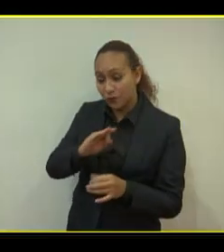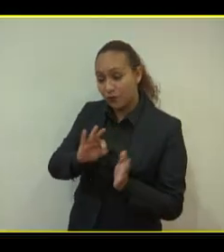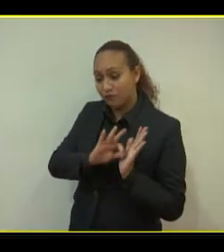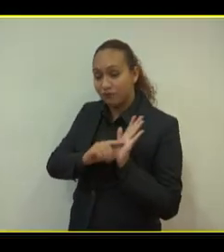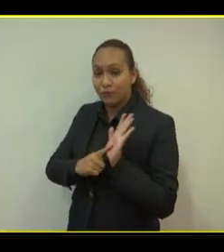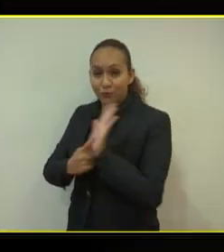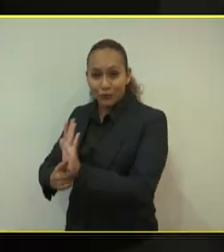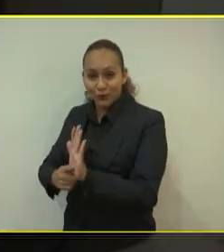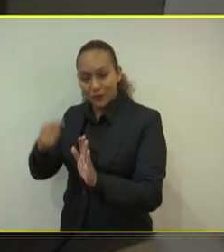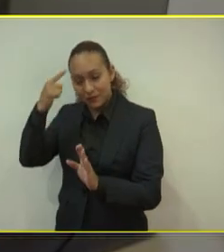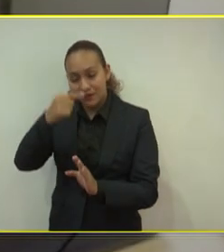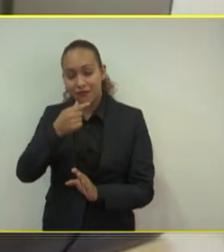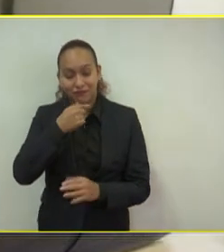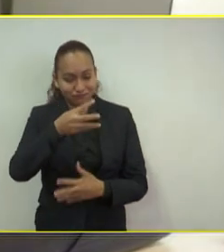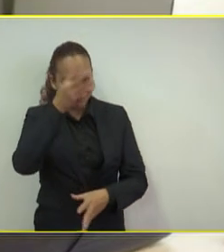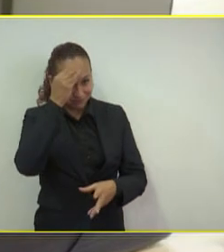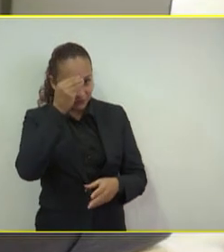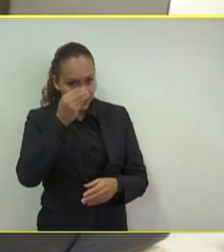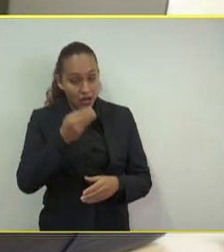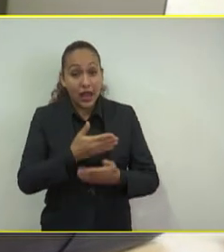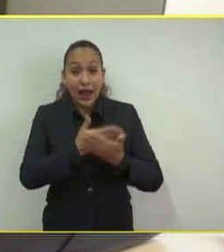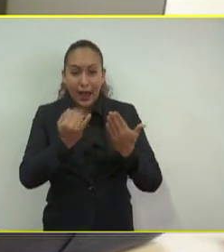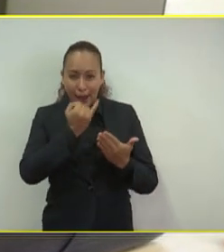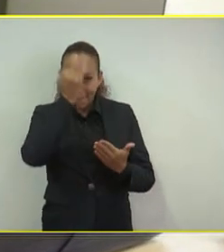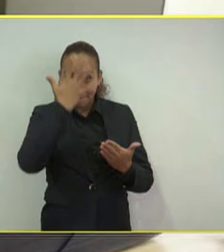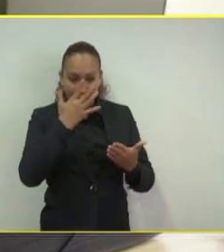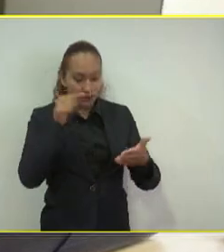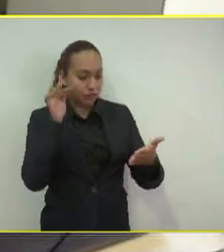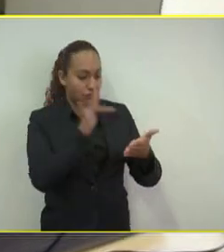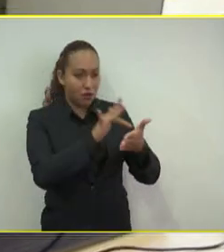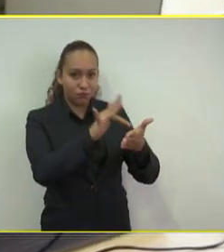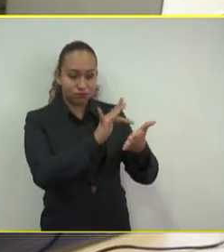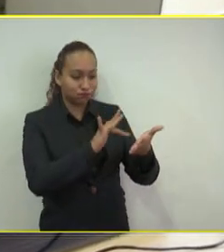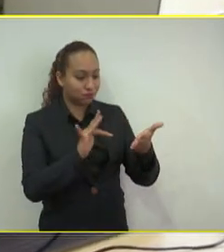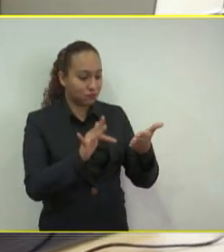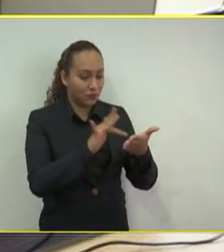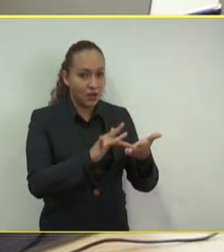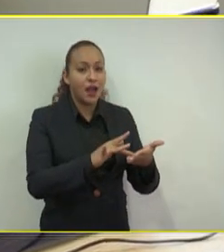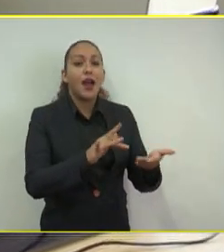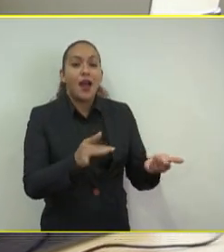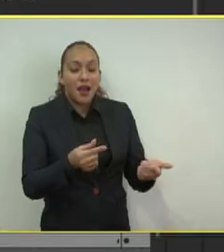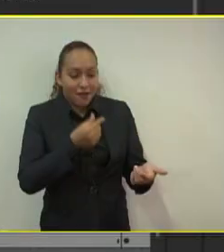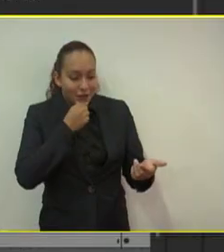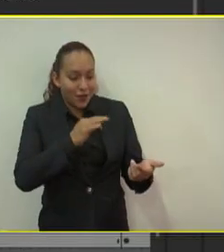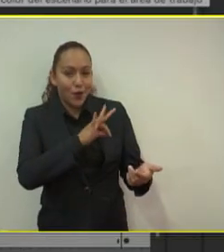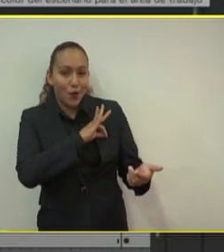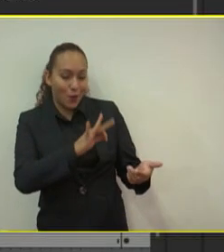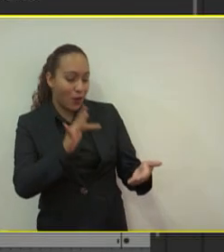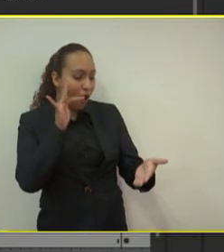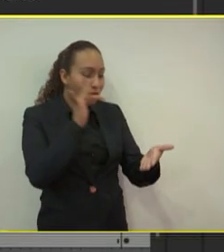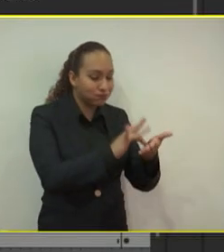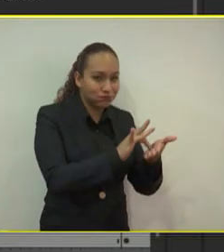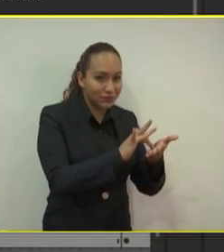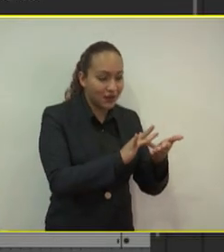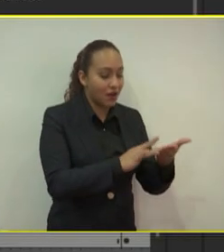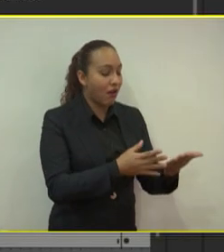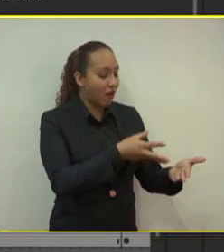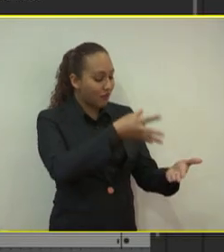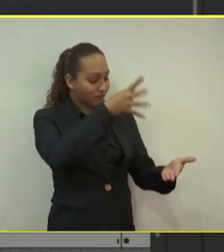abordando. Cada elemento visual dentro de la aplicación busca comunicar algo con el fin de que su navegación sea intuitiva.